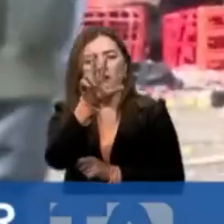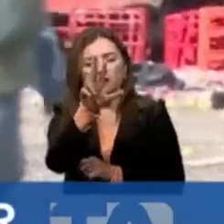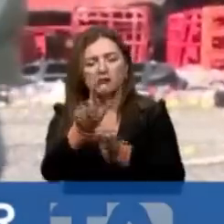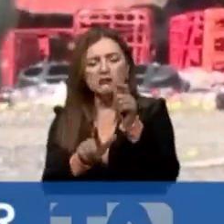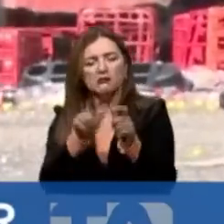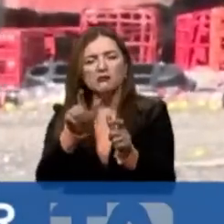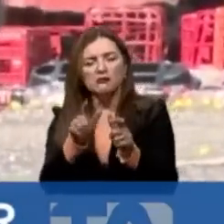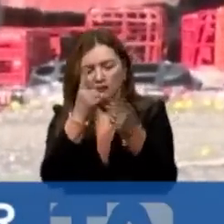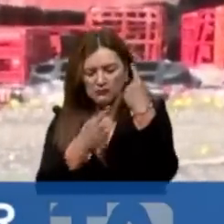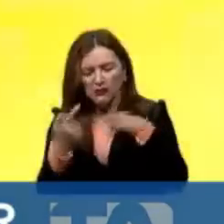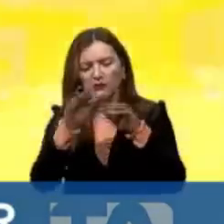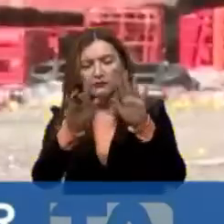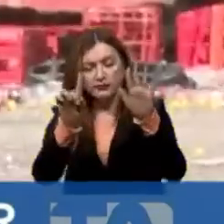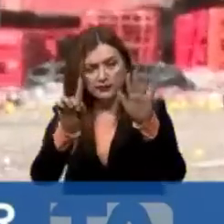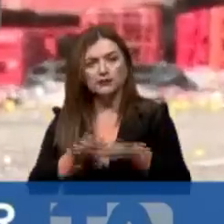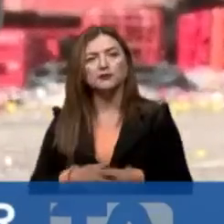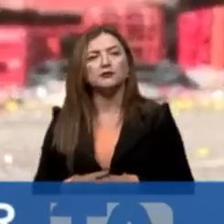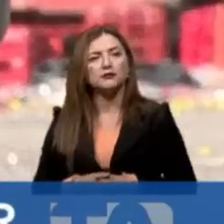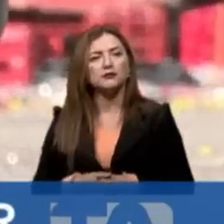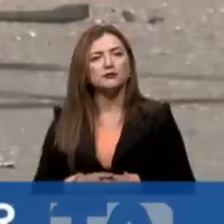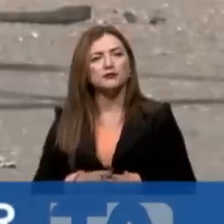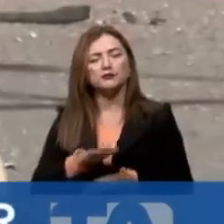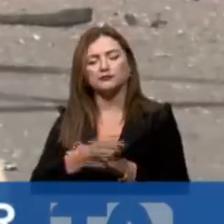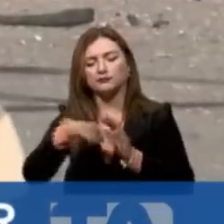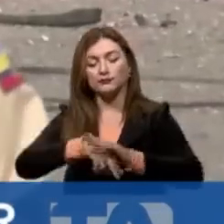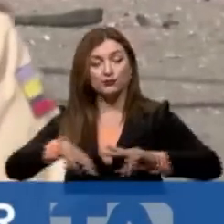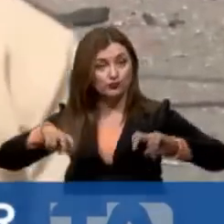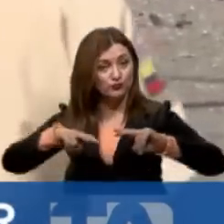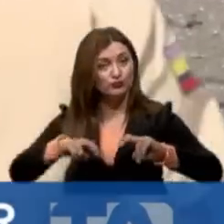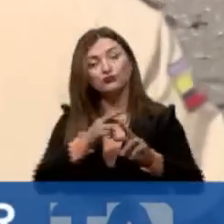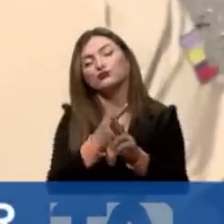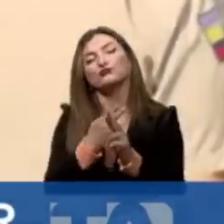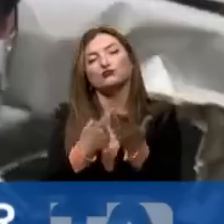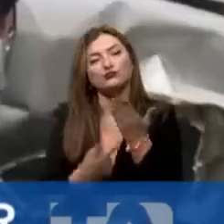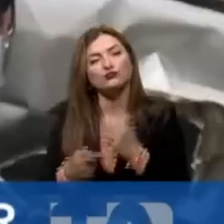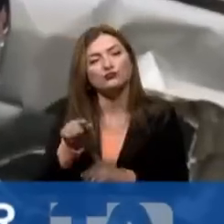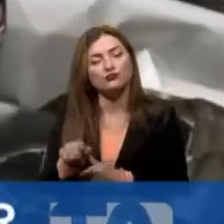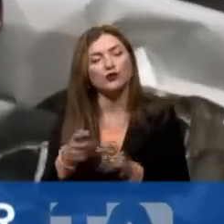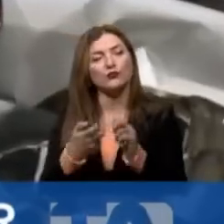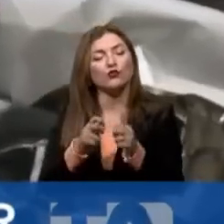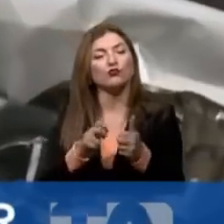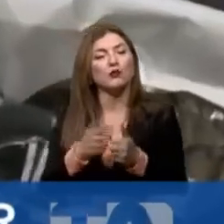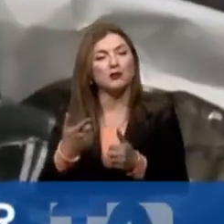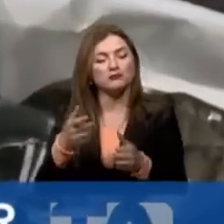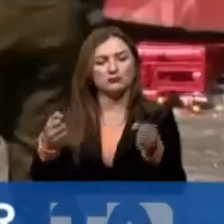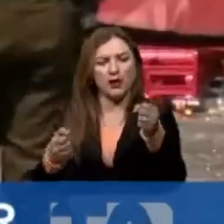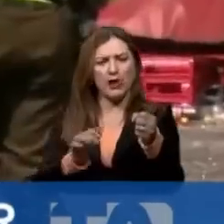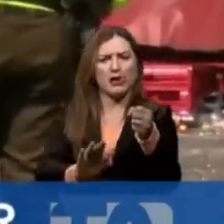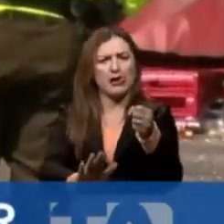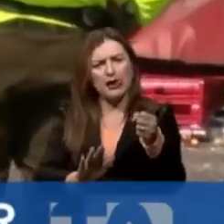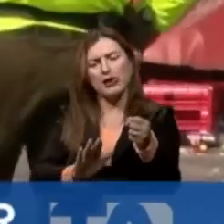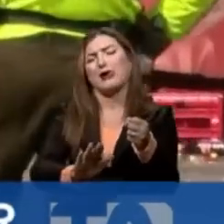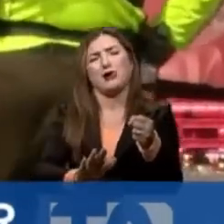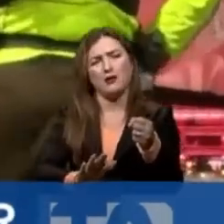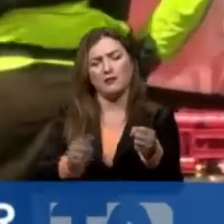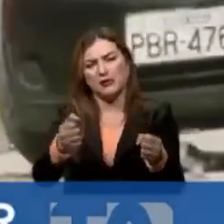personas y dejó 16 heridos. Las conclusiones del peritaje dieron como resultado que hubo una cristalización en los frenos a causa de